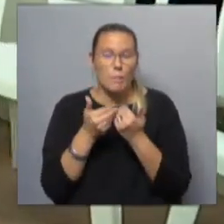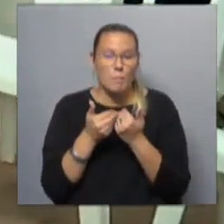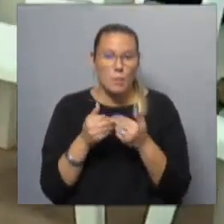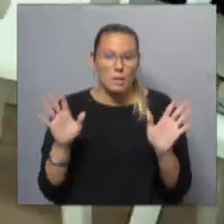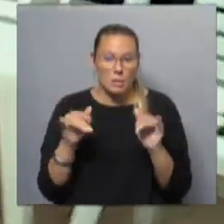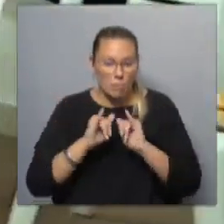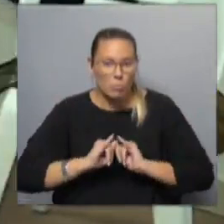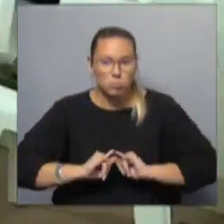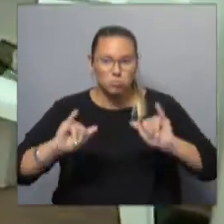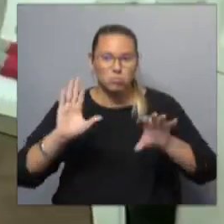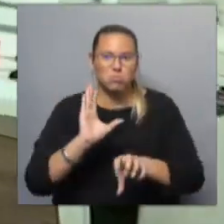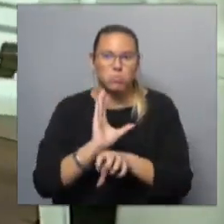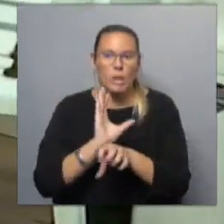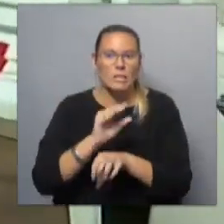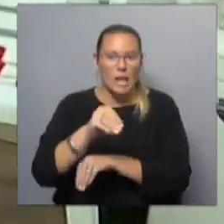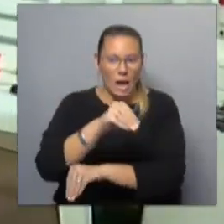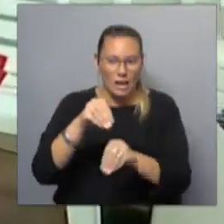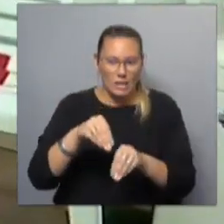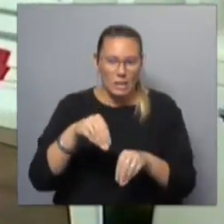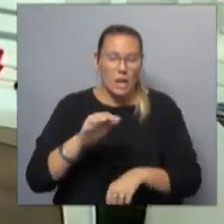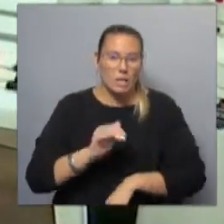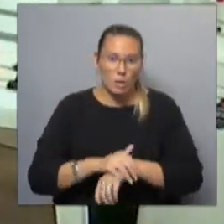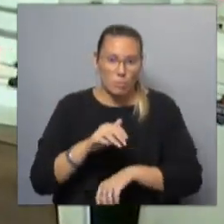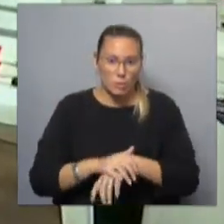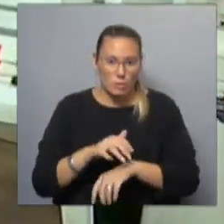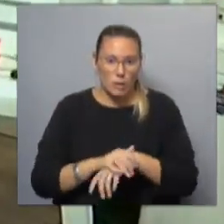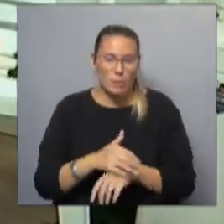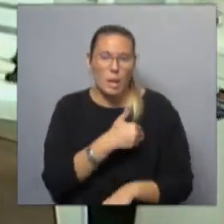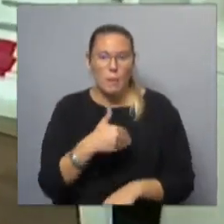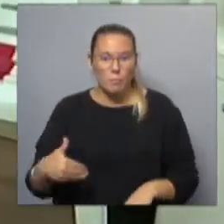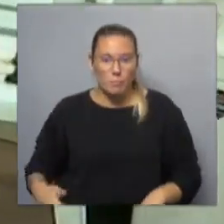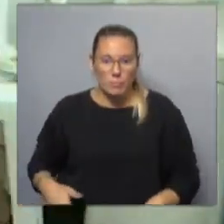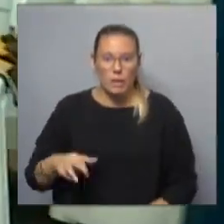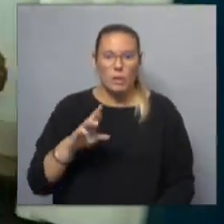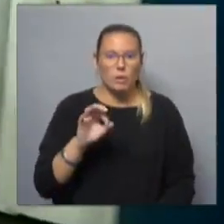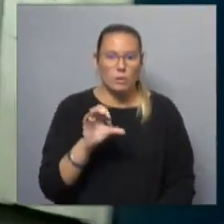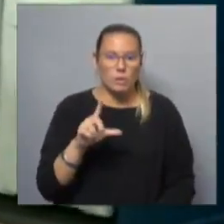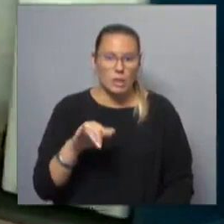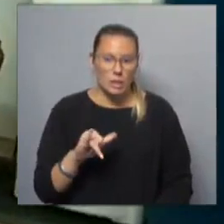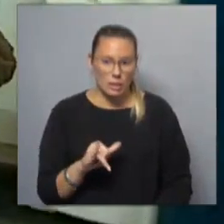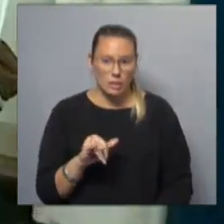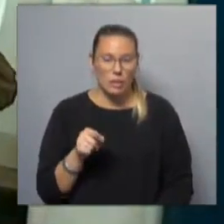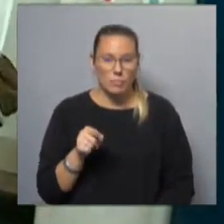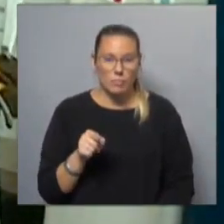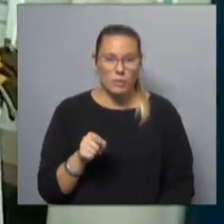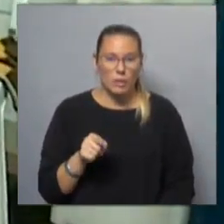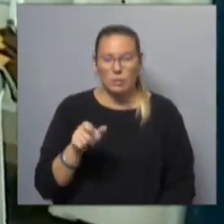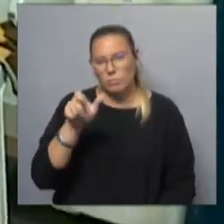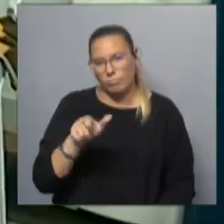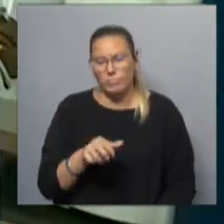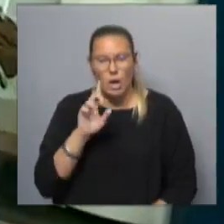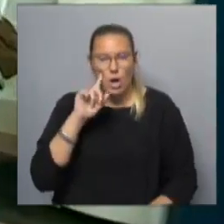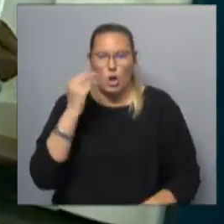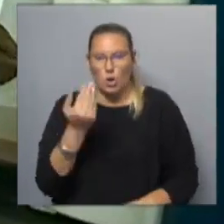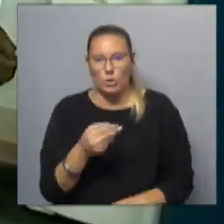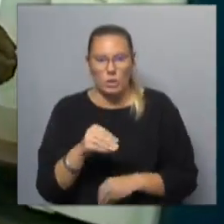el lanzamiento de las clases de ajedrez, que están a cargo del maestro Bernardo Rosselli, que bueno, es un ícono dentro del